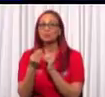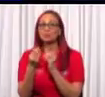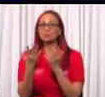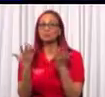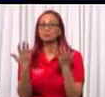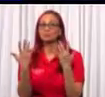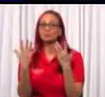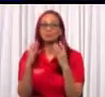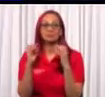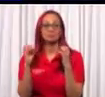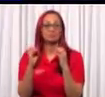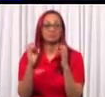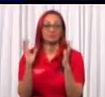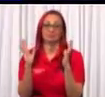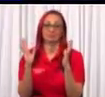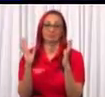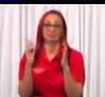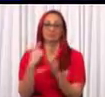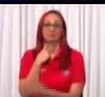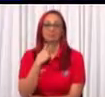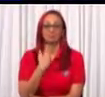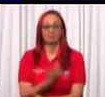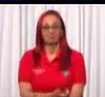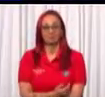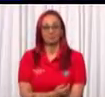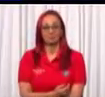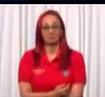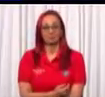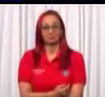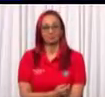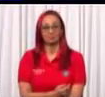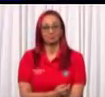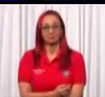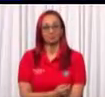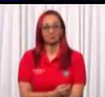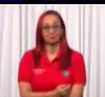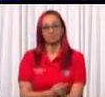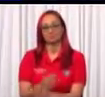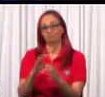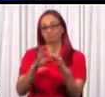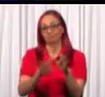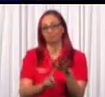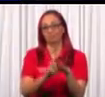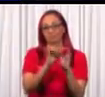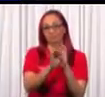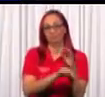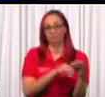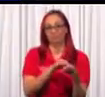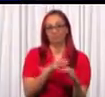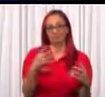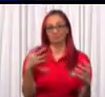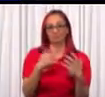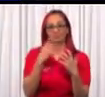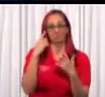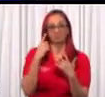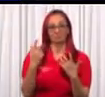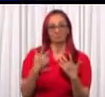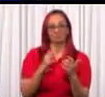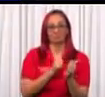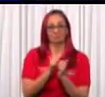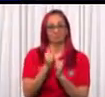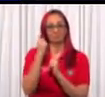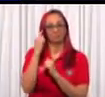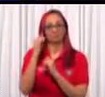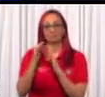es un secreto que son sumamente altos. Perdemos esa capacidad en este tipo de alianzas para competir, porque el tico no quiere